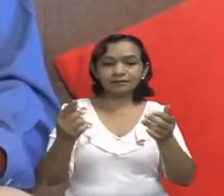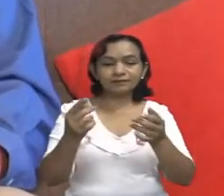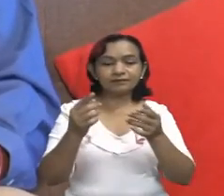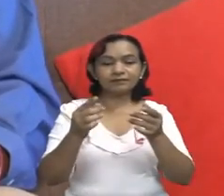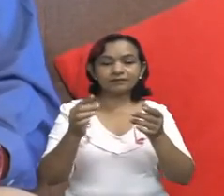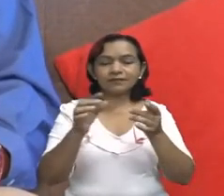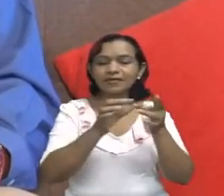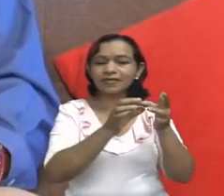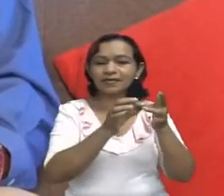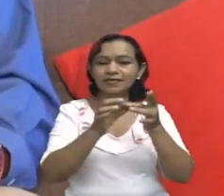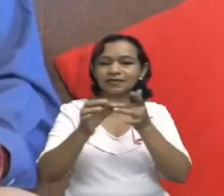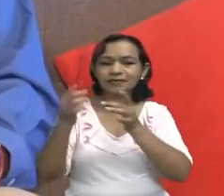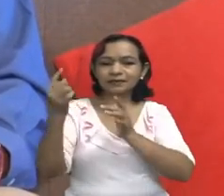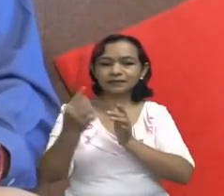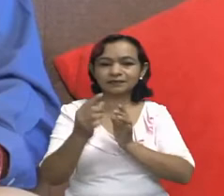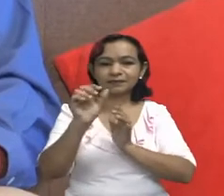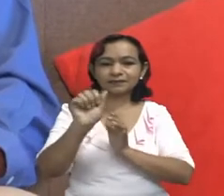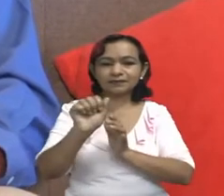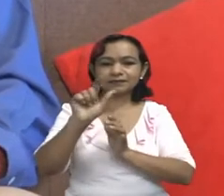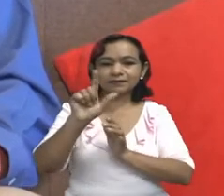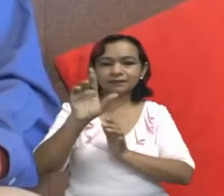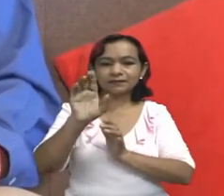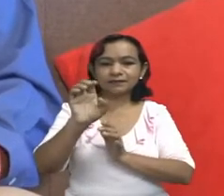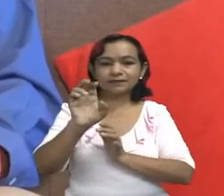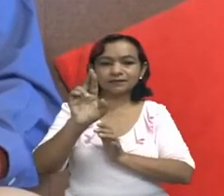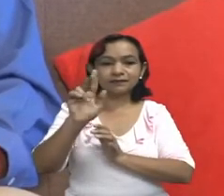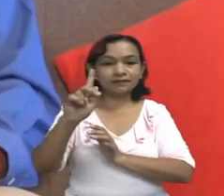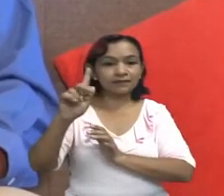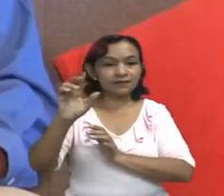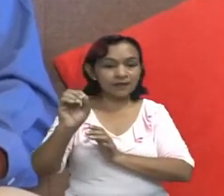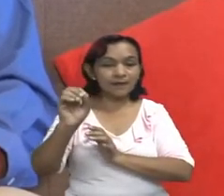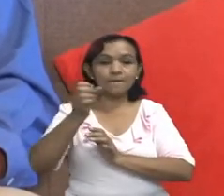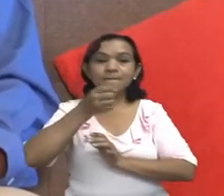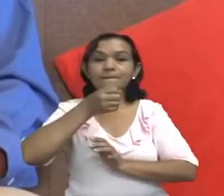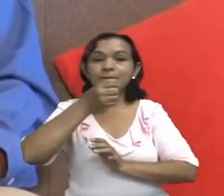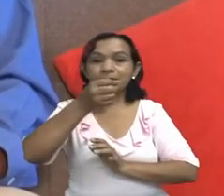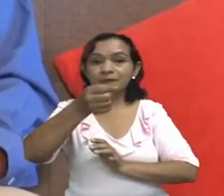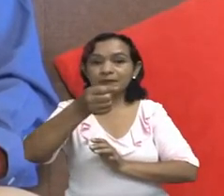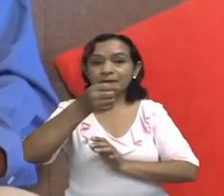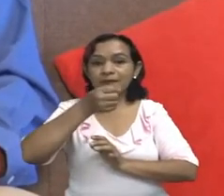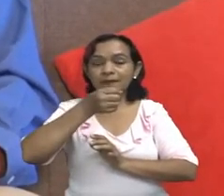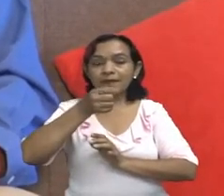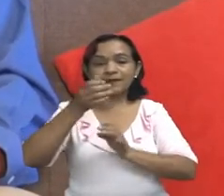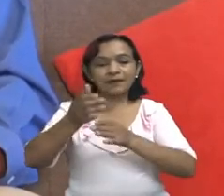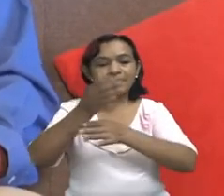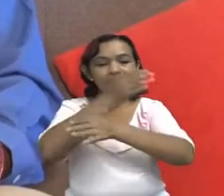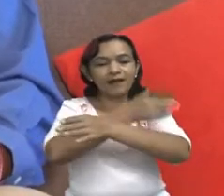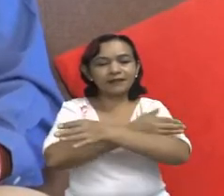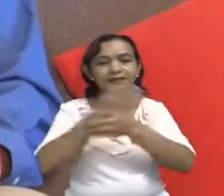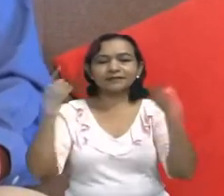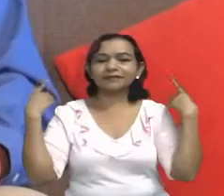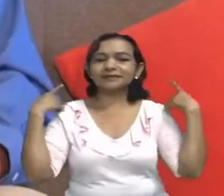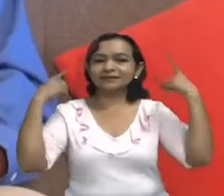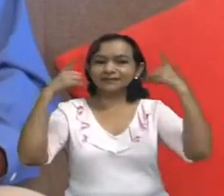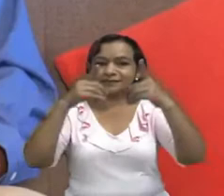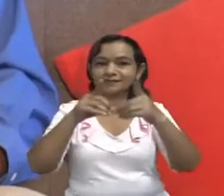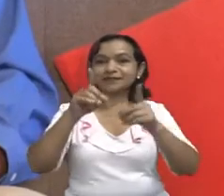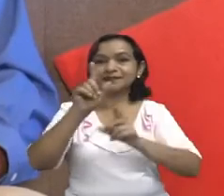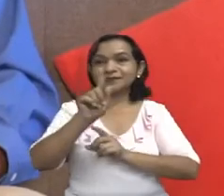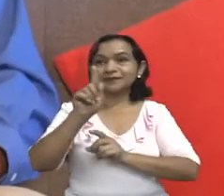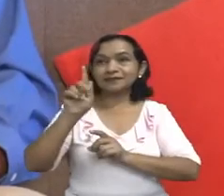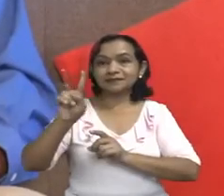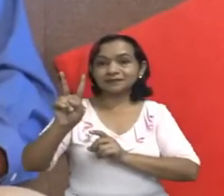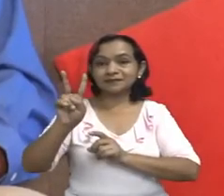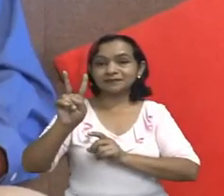invitado muy especial, el compañero Alberto Mora, quien es periodista y además exdirector del canal parlamentario. Pues hacemos